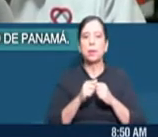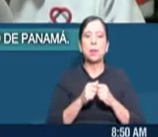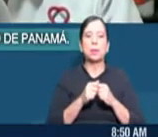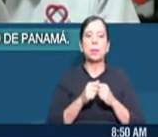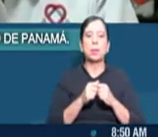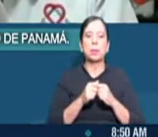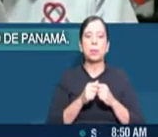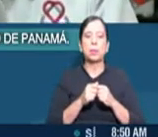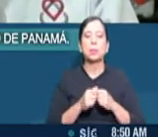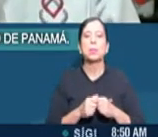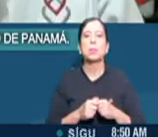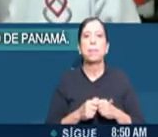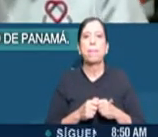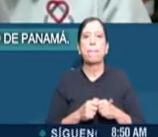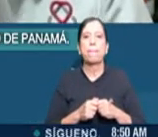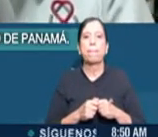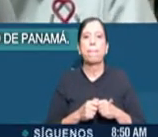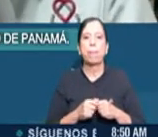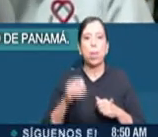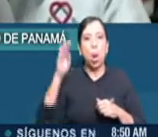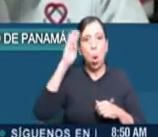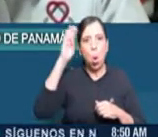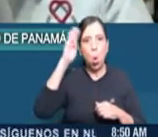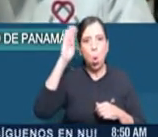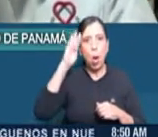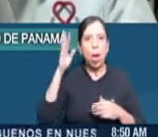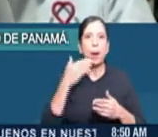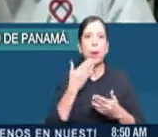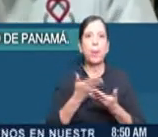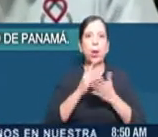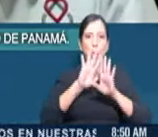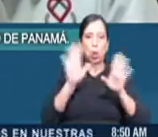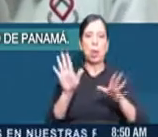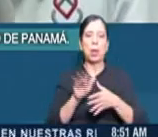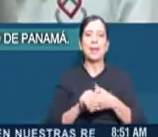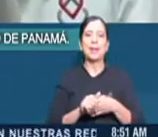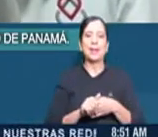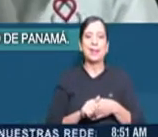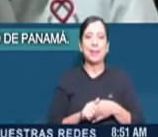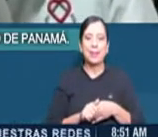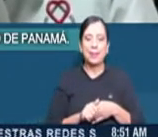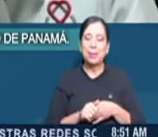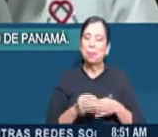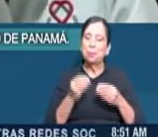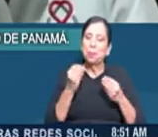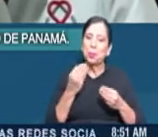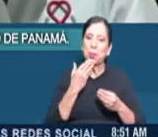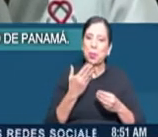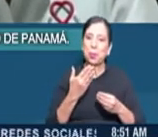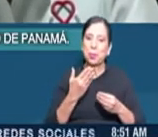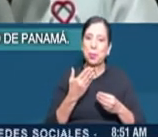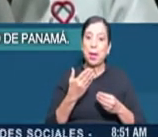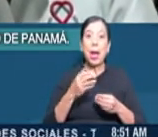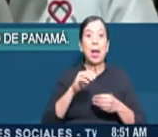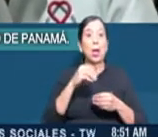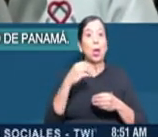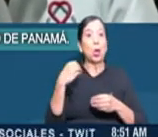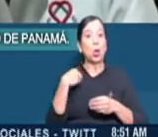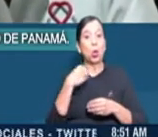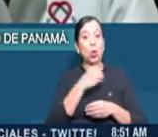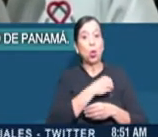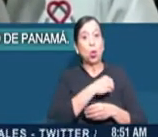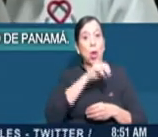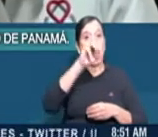Amelia? Buenos días. Hola, buenos días. Sí, mucho gusto. Soy la doctora Amelia Machuca, soy de Santiago